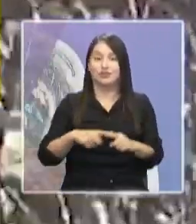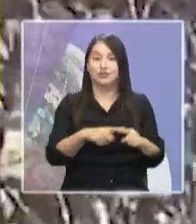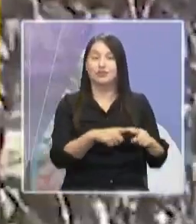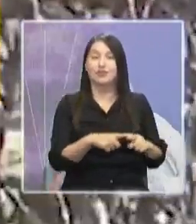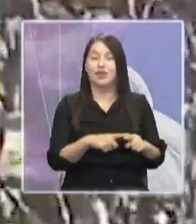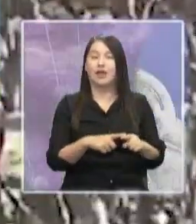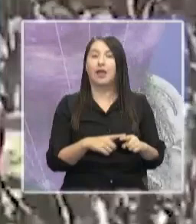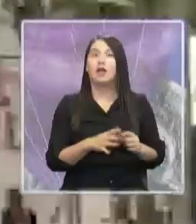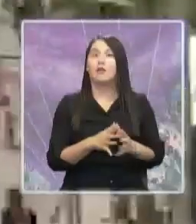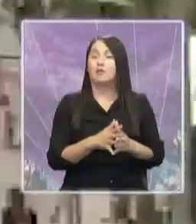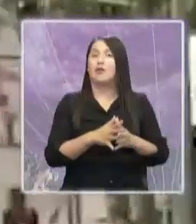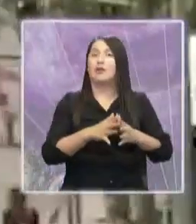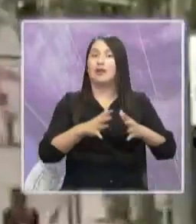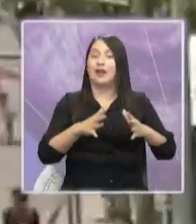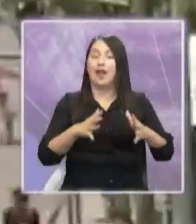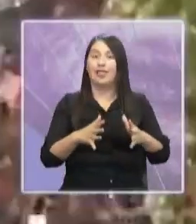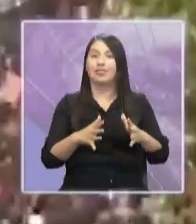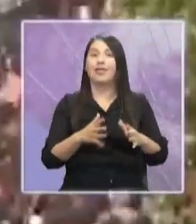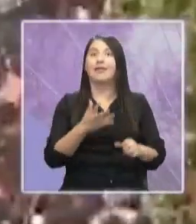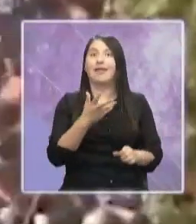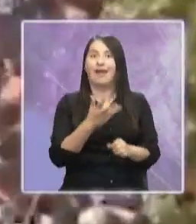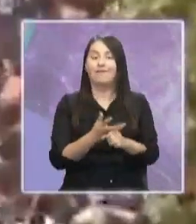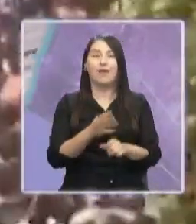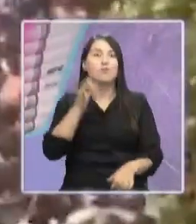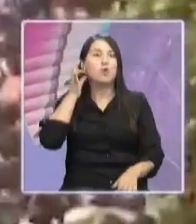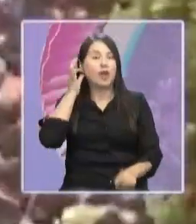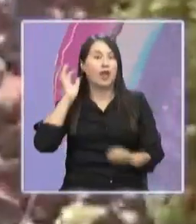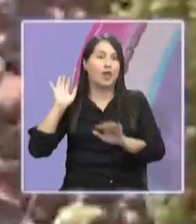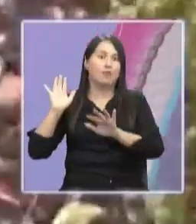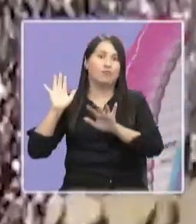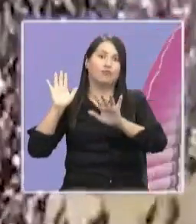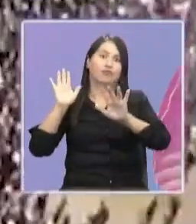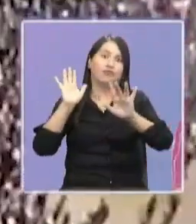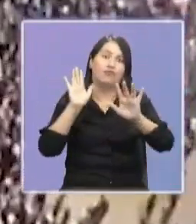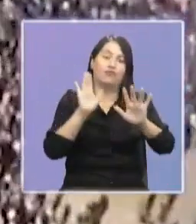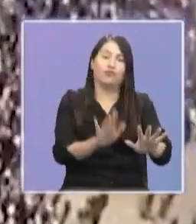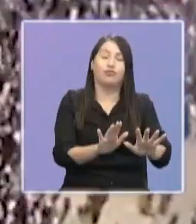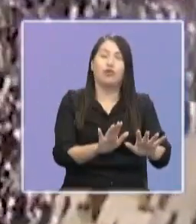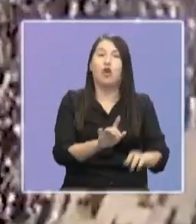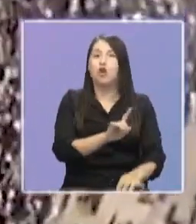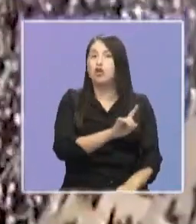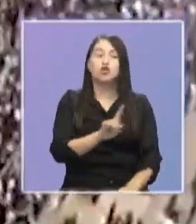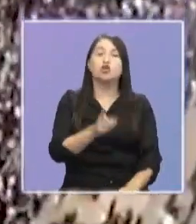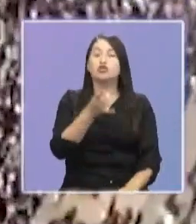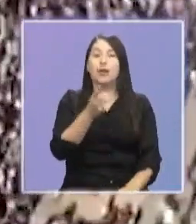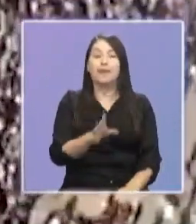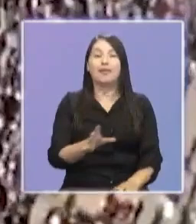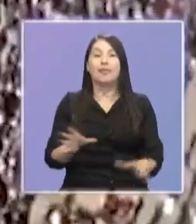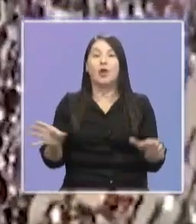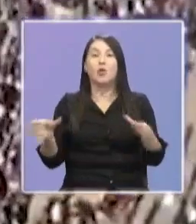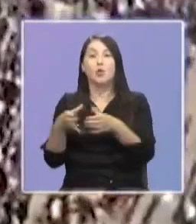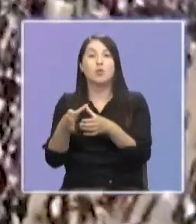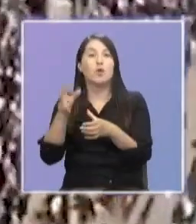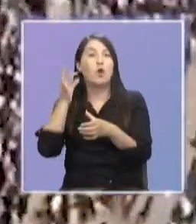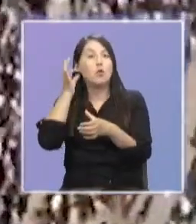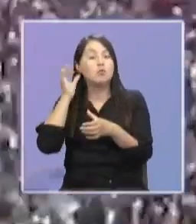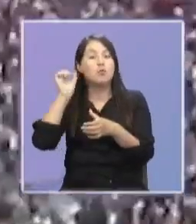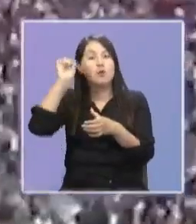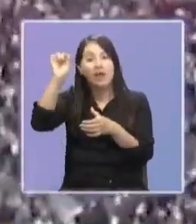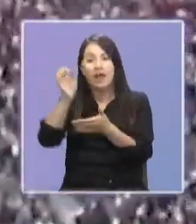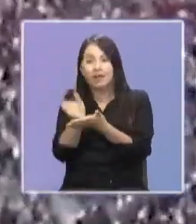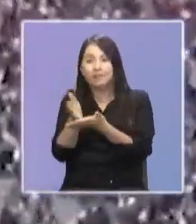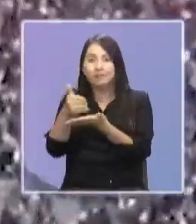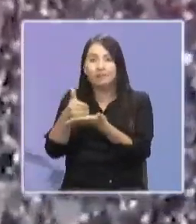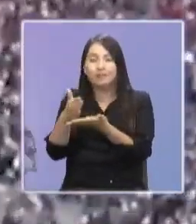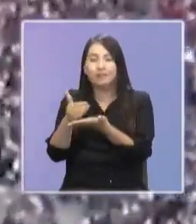muy grande la presencia de mujeres, no solo las feministas que estaban organizadas o que estuvieron presentes, sino